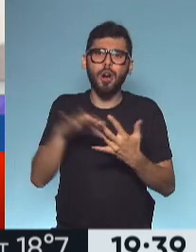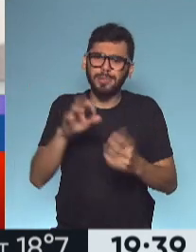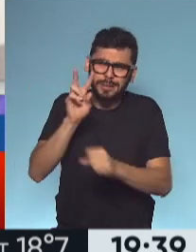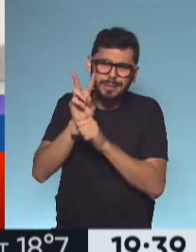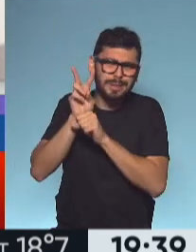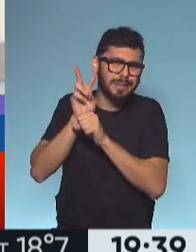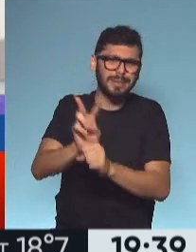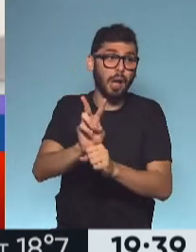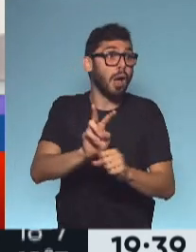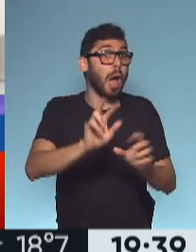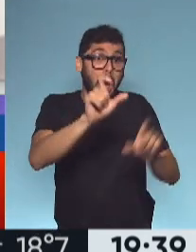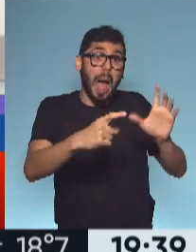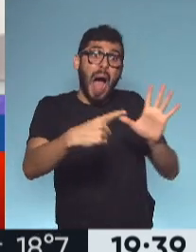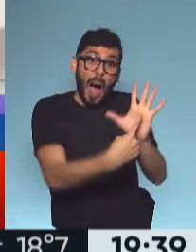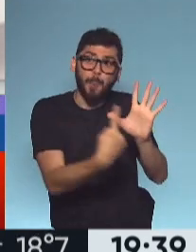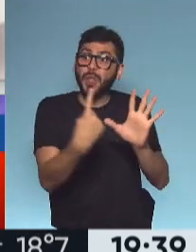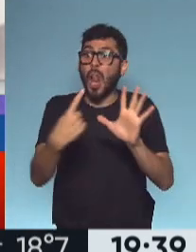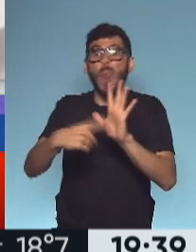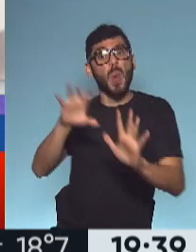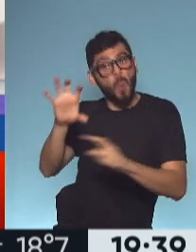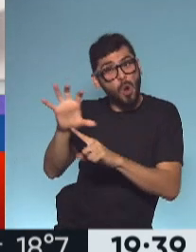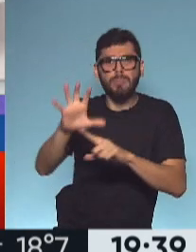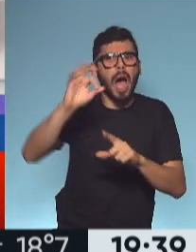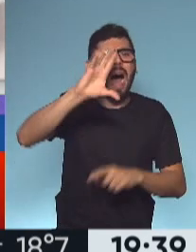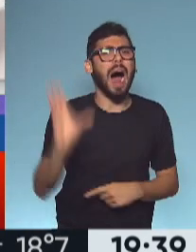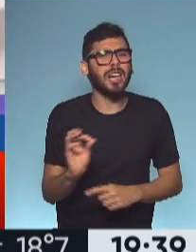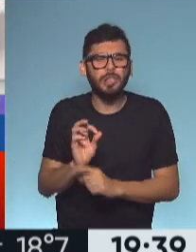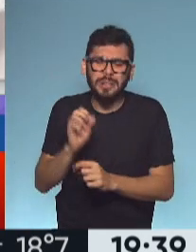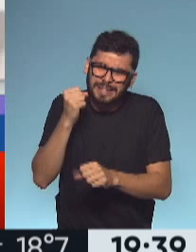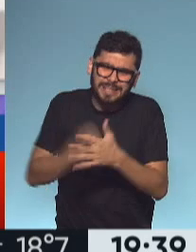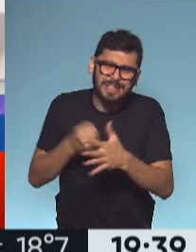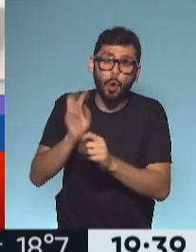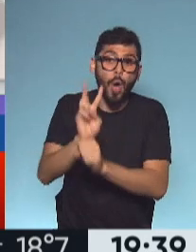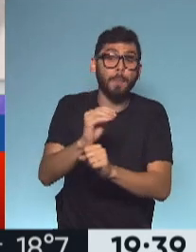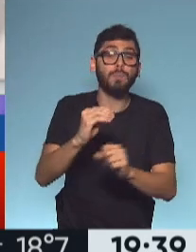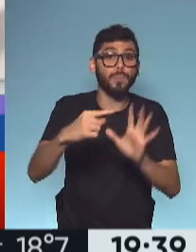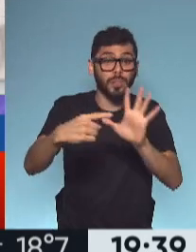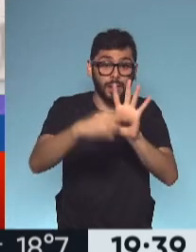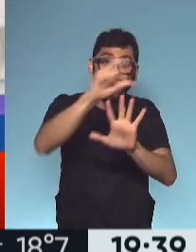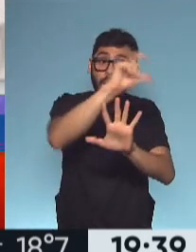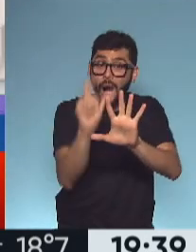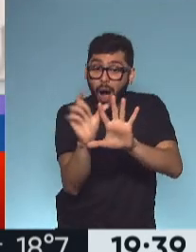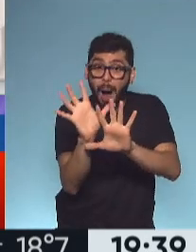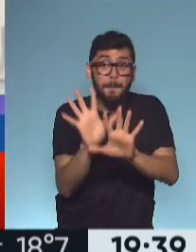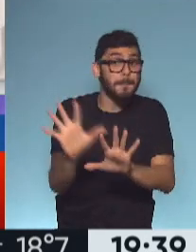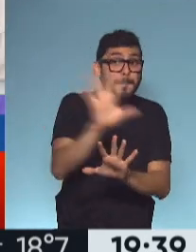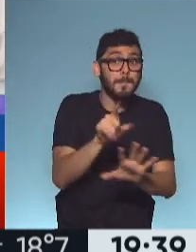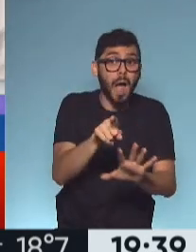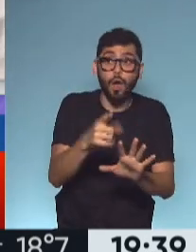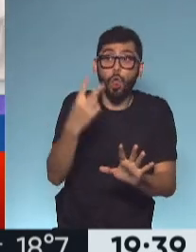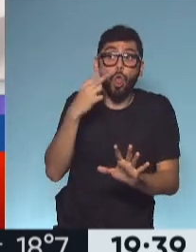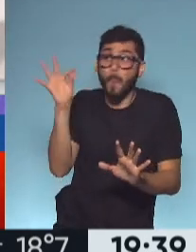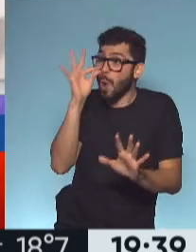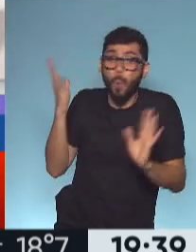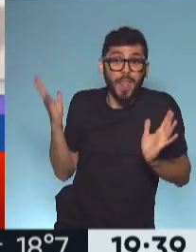sino también de bonaerenses y de todos los argentinos, porque lo que ocurre en esta región metropolitana, la experiencia del 2020 lo